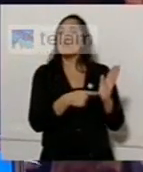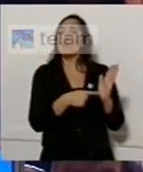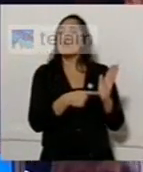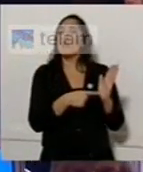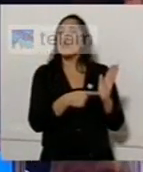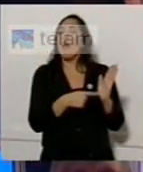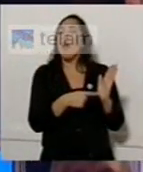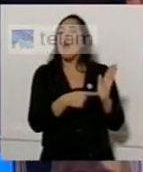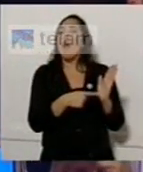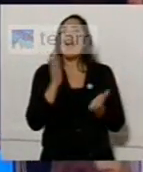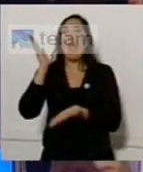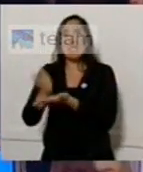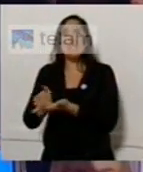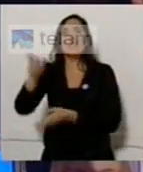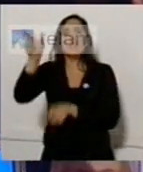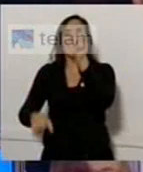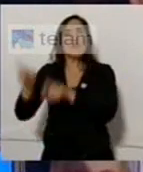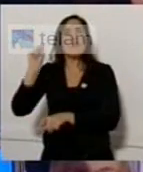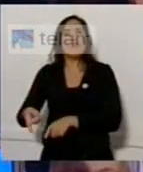sobre los genocidas,